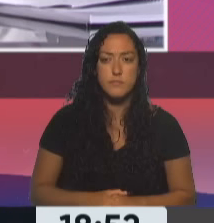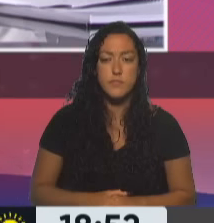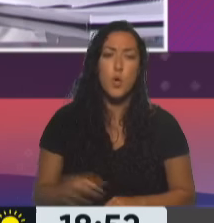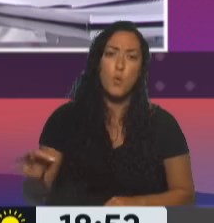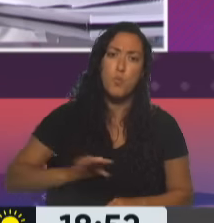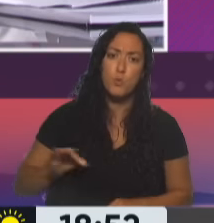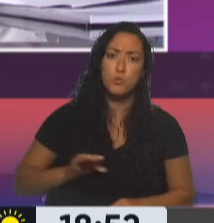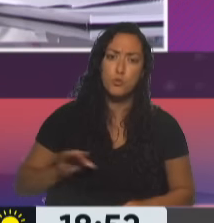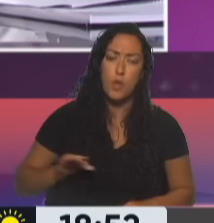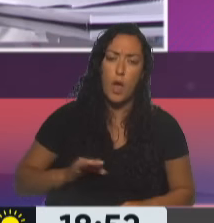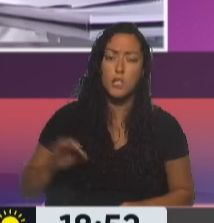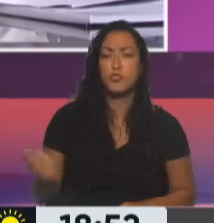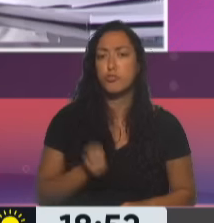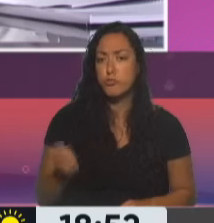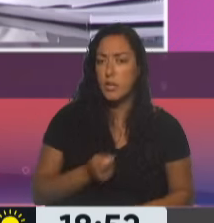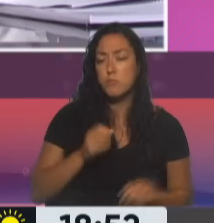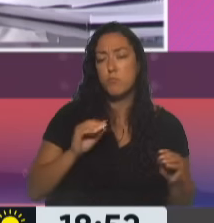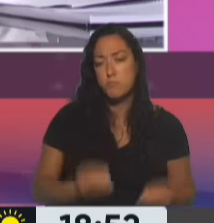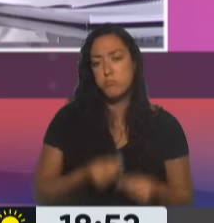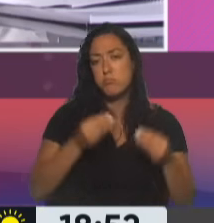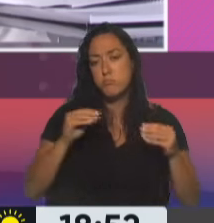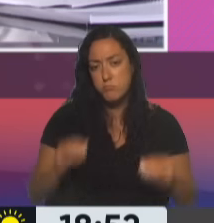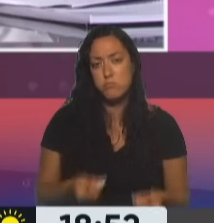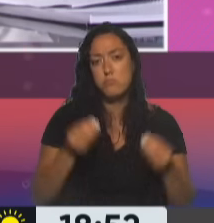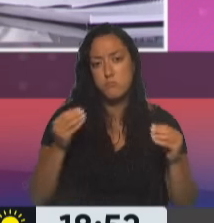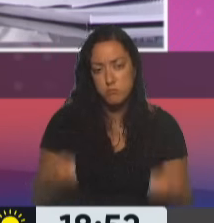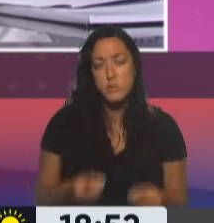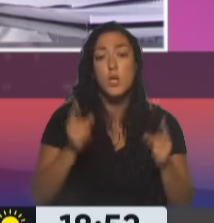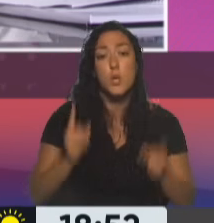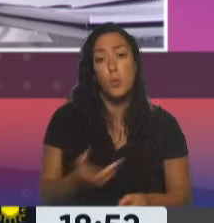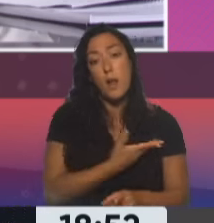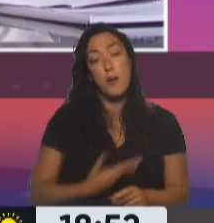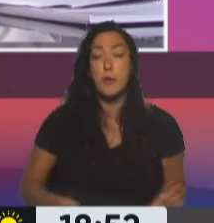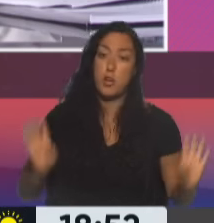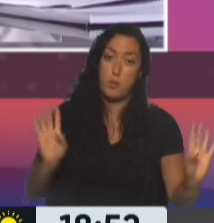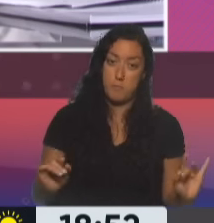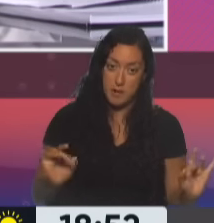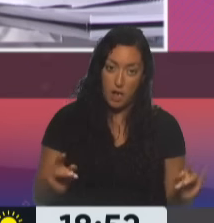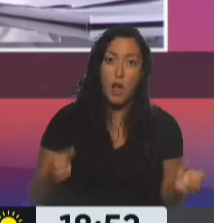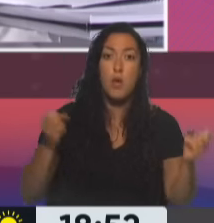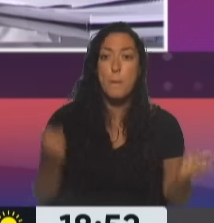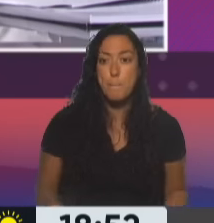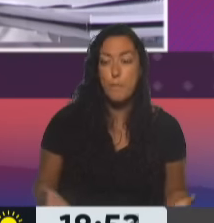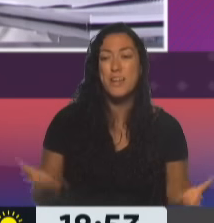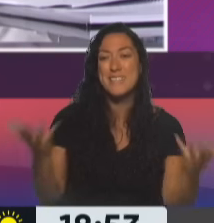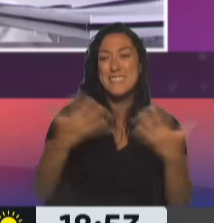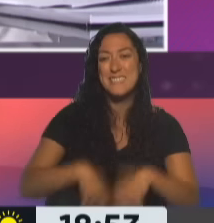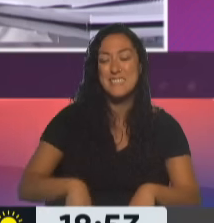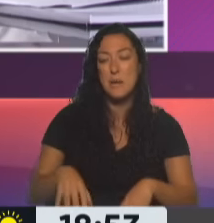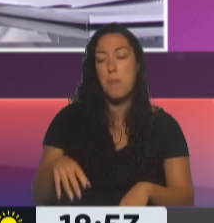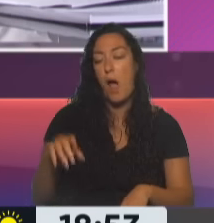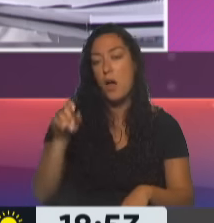muchos años donde el socialismo no estaba como presidente, pero va a tener un gobierno complicado. ¿Por qué? Por el sistema que